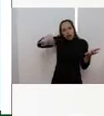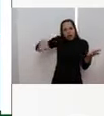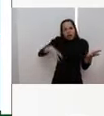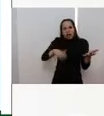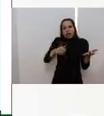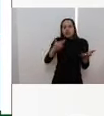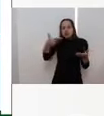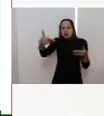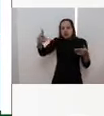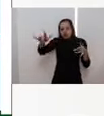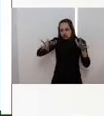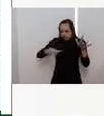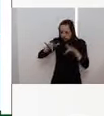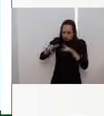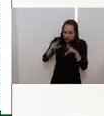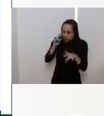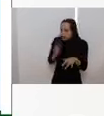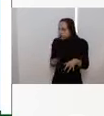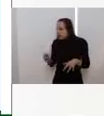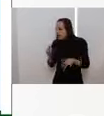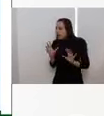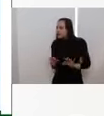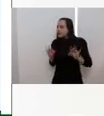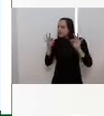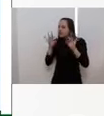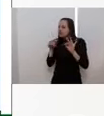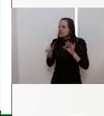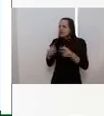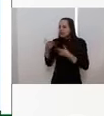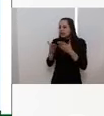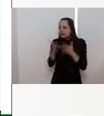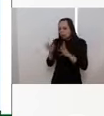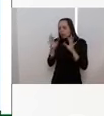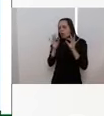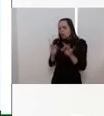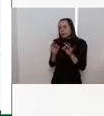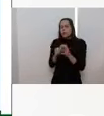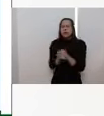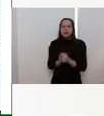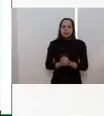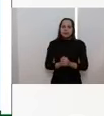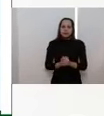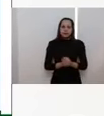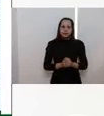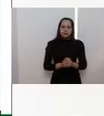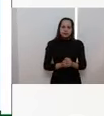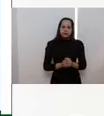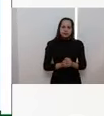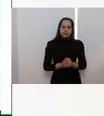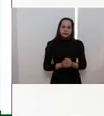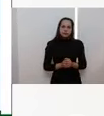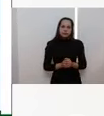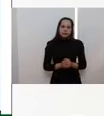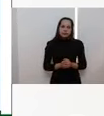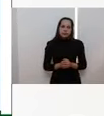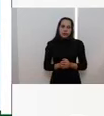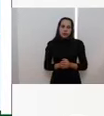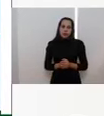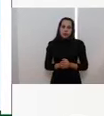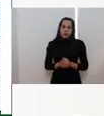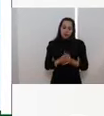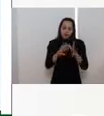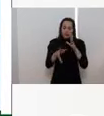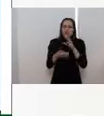garantía de que se encuentran en óptimo estado de servicio a nuestros equipos de igual forma nuestro equipo